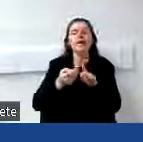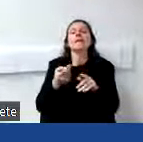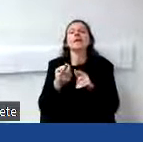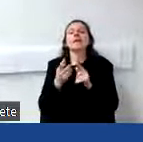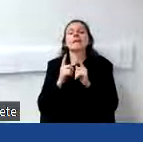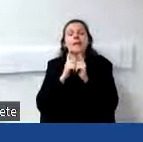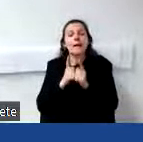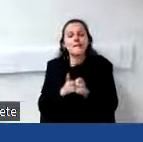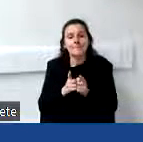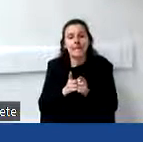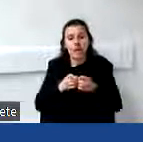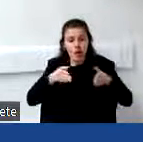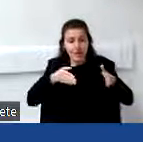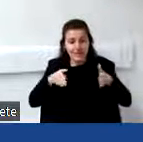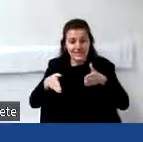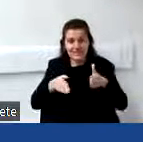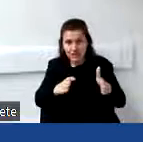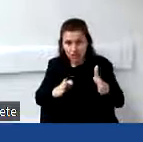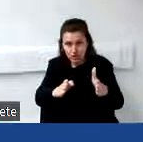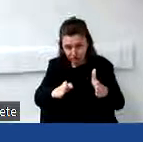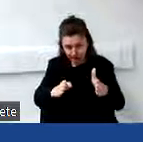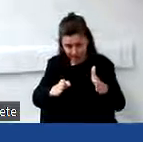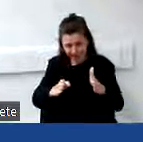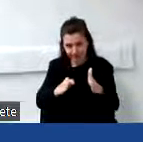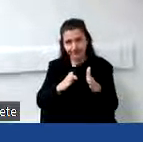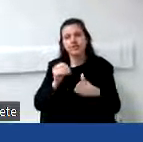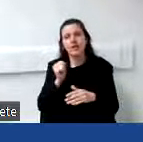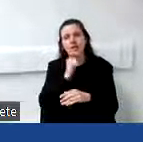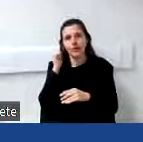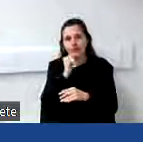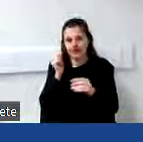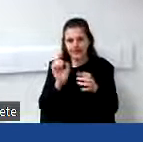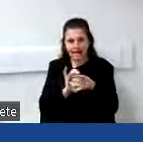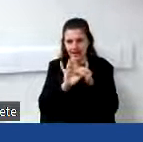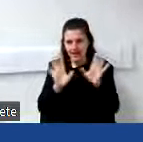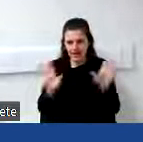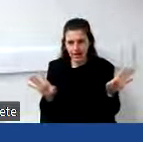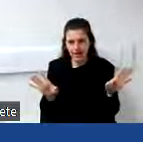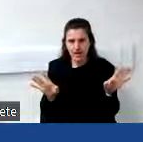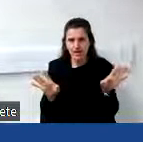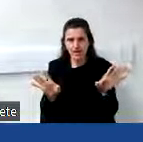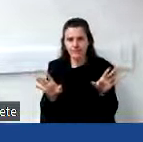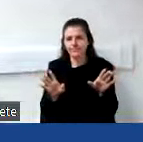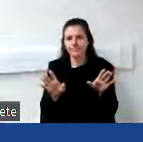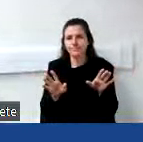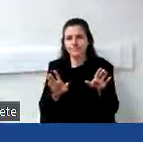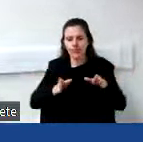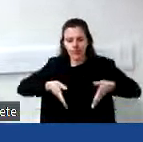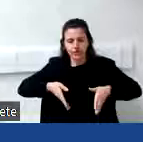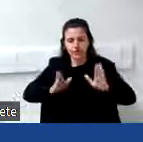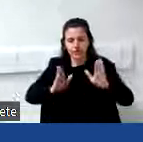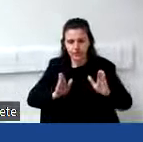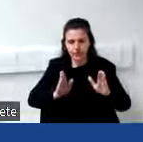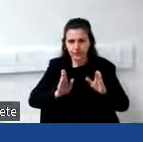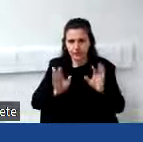con las personas con discapacidad, sino, bueno, también en situaciones de emergencia, de evacuación, ¿no? Es importante que esos espacios estén libres para